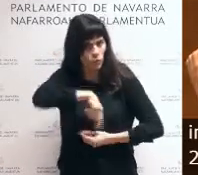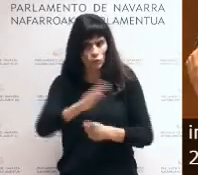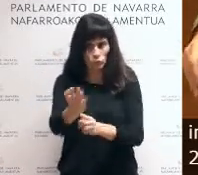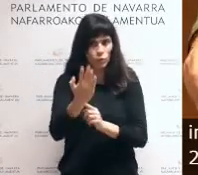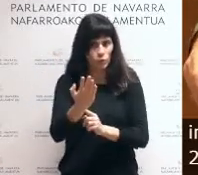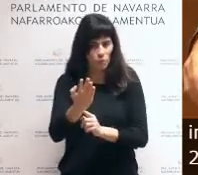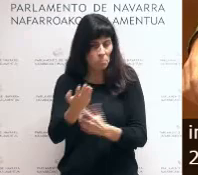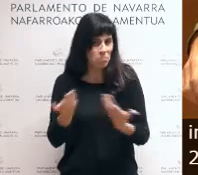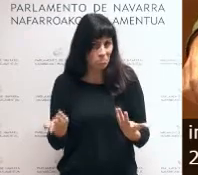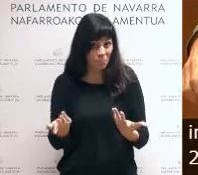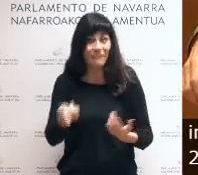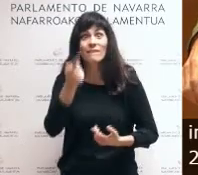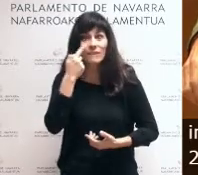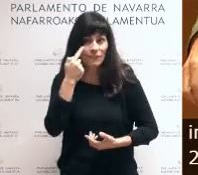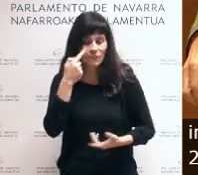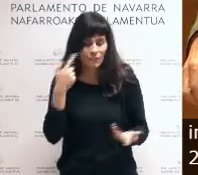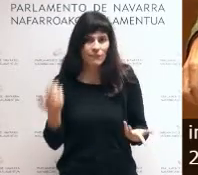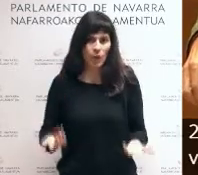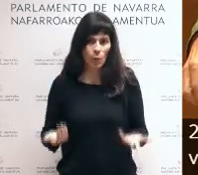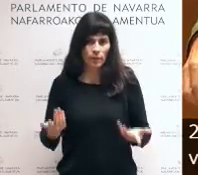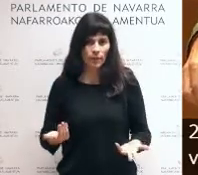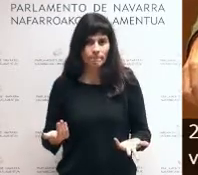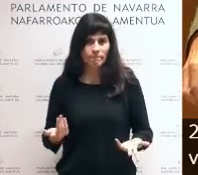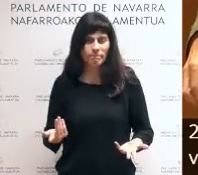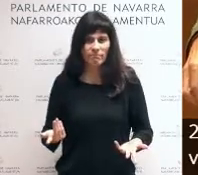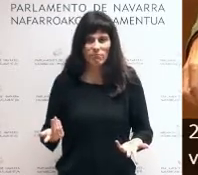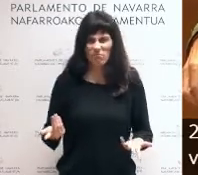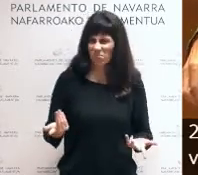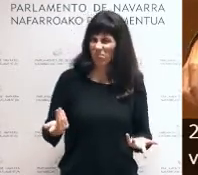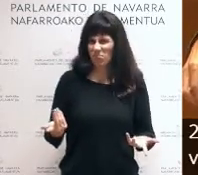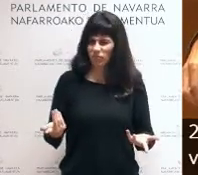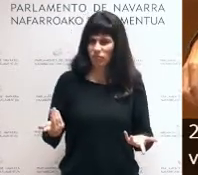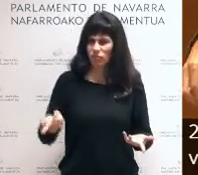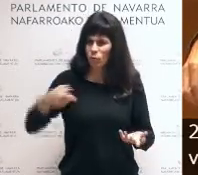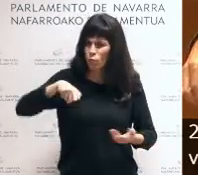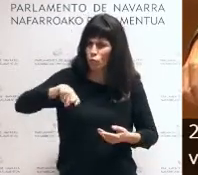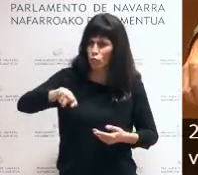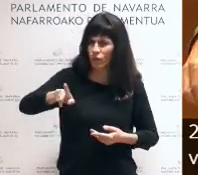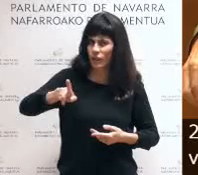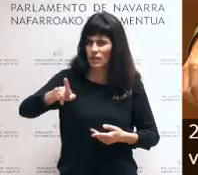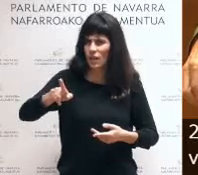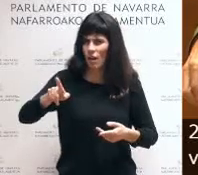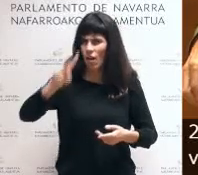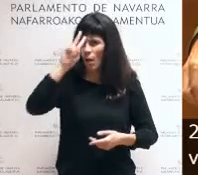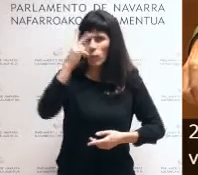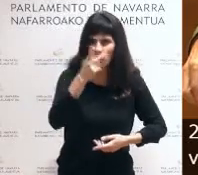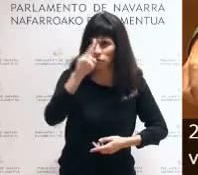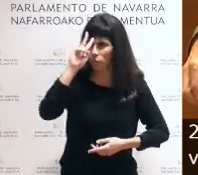Para que vean de qué manera pendular pueden ustedes ir de un lado a otro del